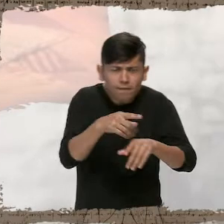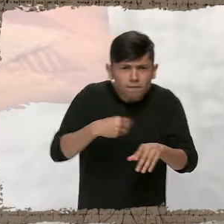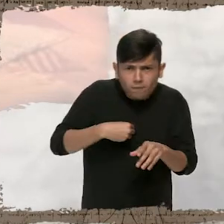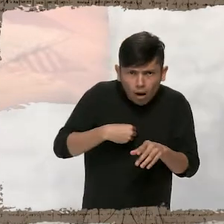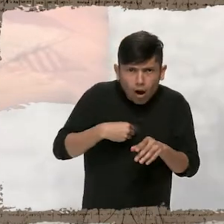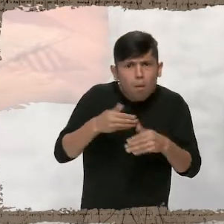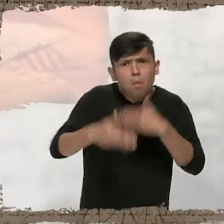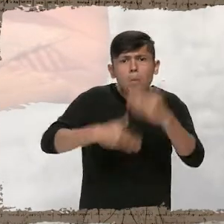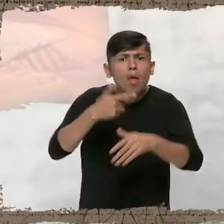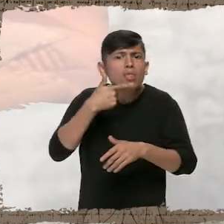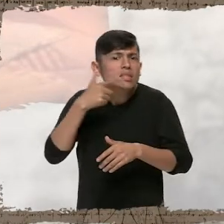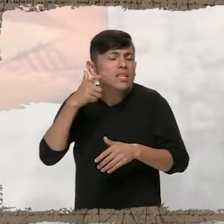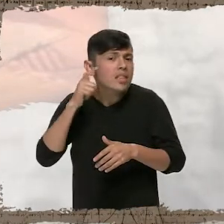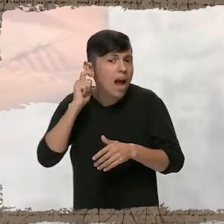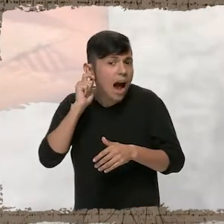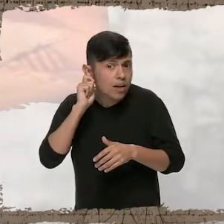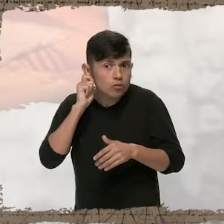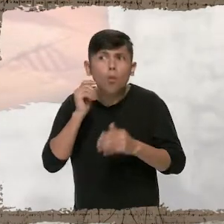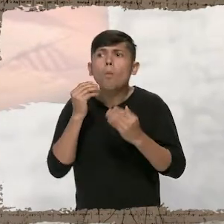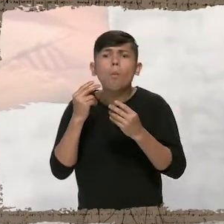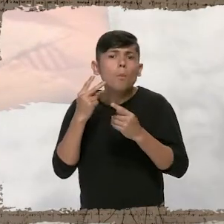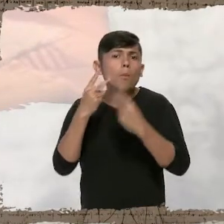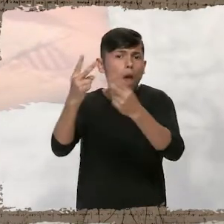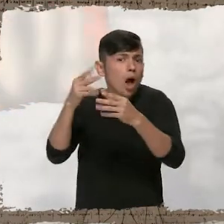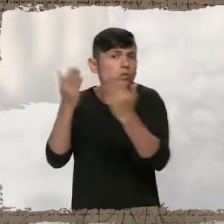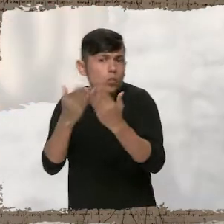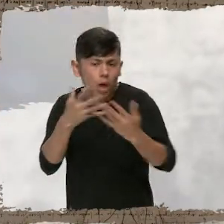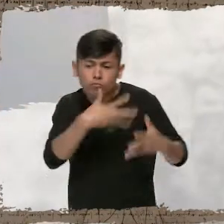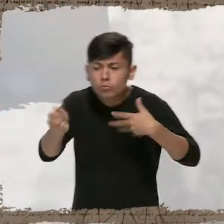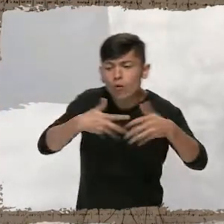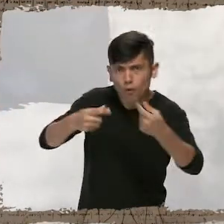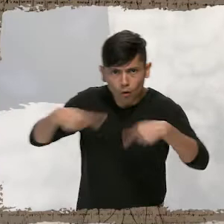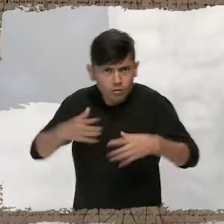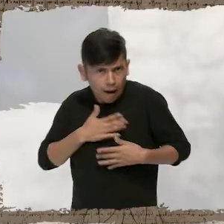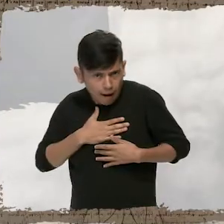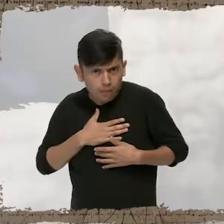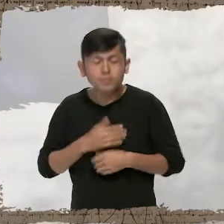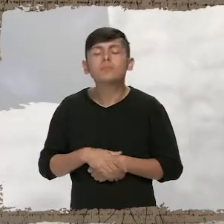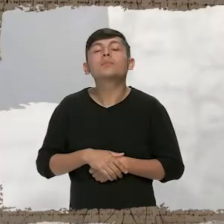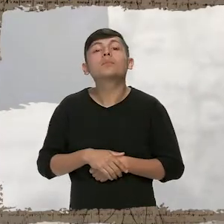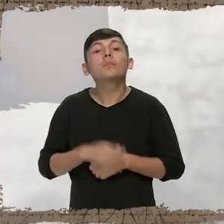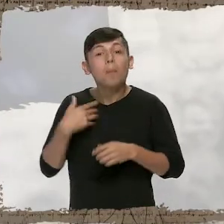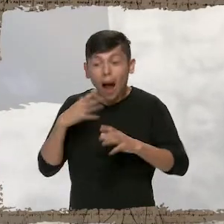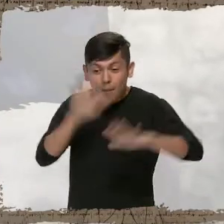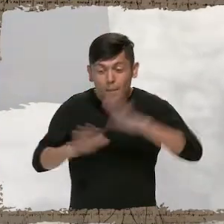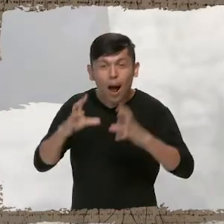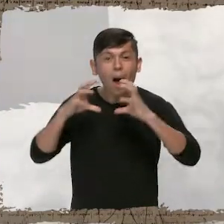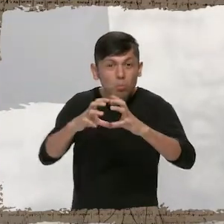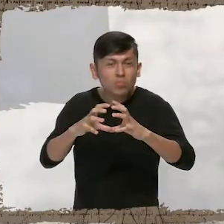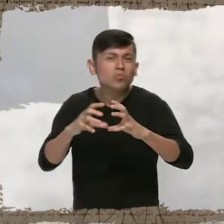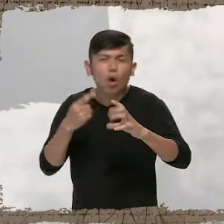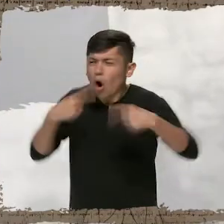félix cuando cumplió 17 años estudiar se llevó suscribir para hacer esta pelota de trapo no